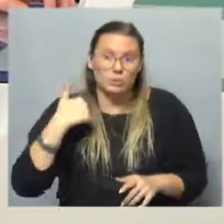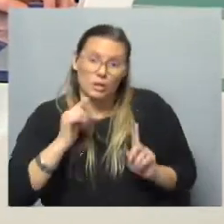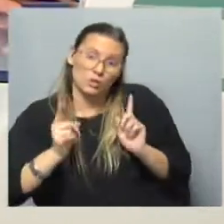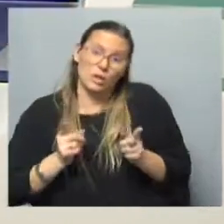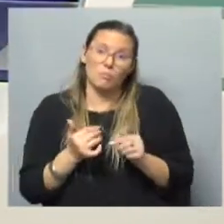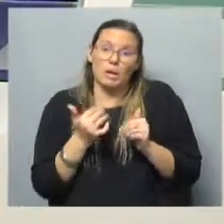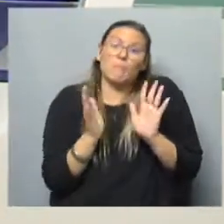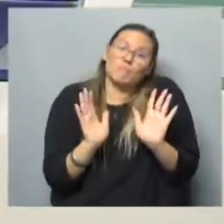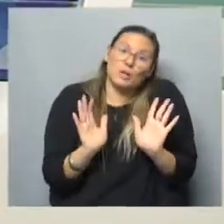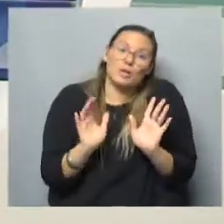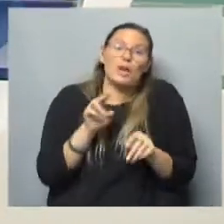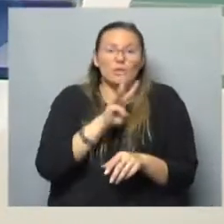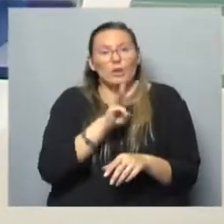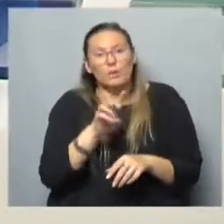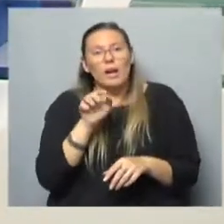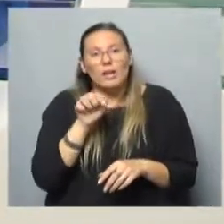no que sé, ¿viste?